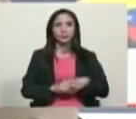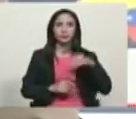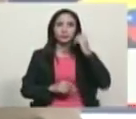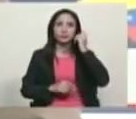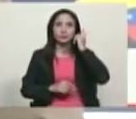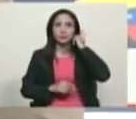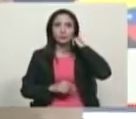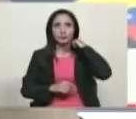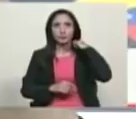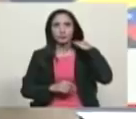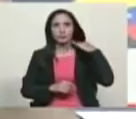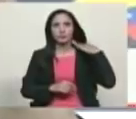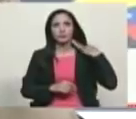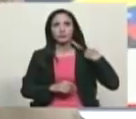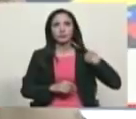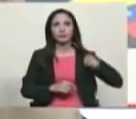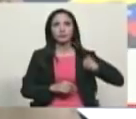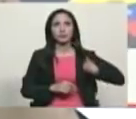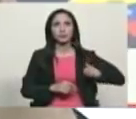Y yo he preguntado hoy,